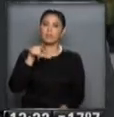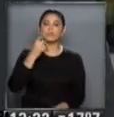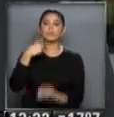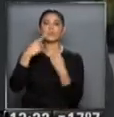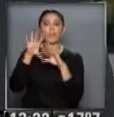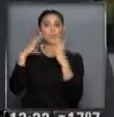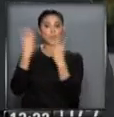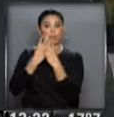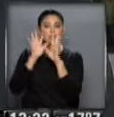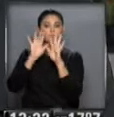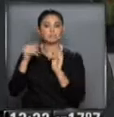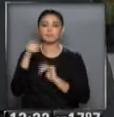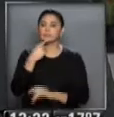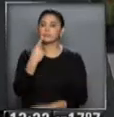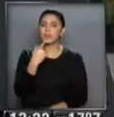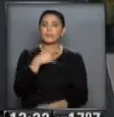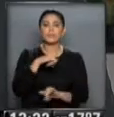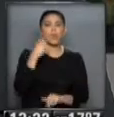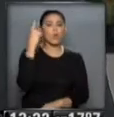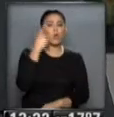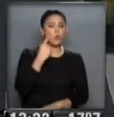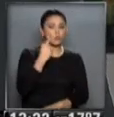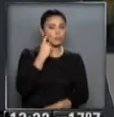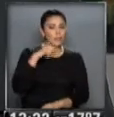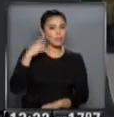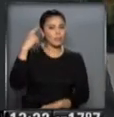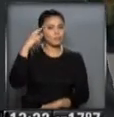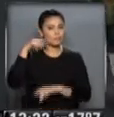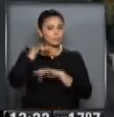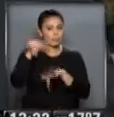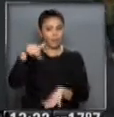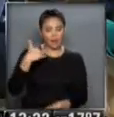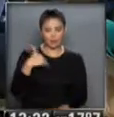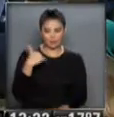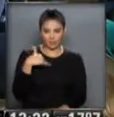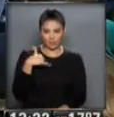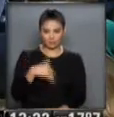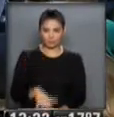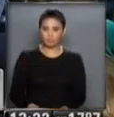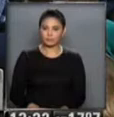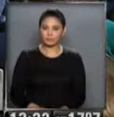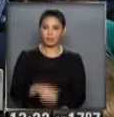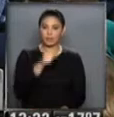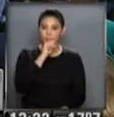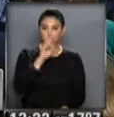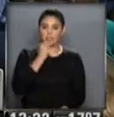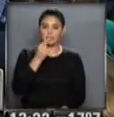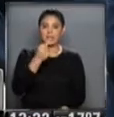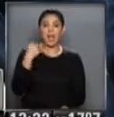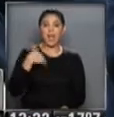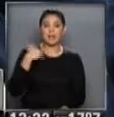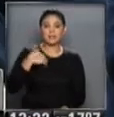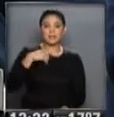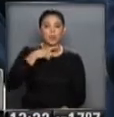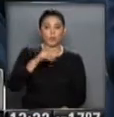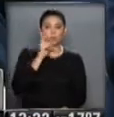mundial destaca el control y la concientización que se ha hecho en nuestro país. Argentina avanza en la lucha contra el tabaco en